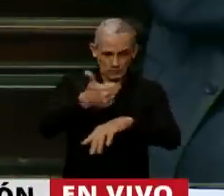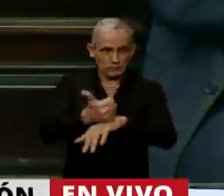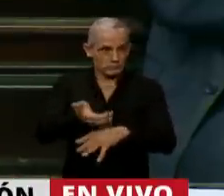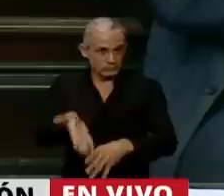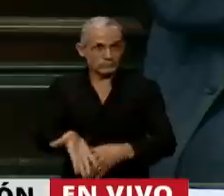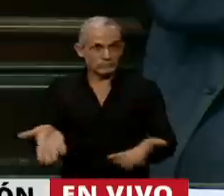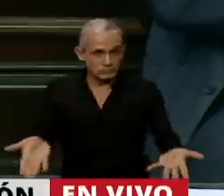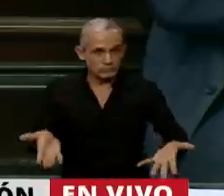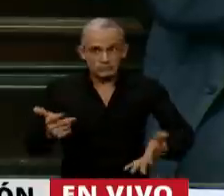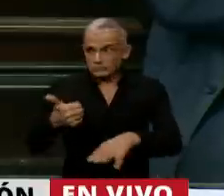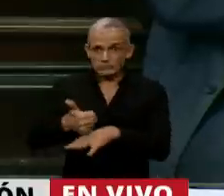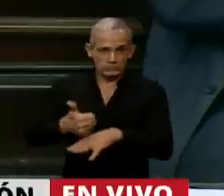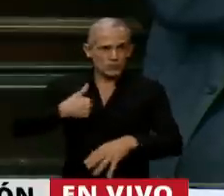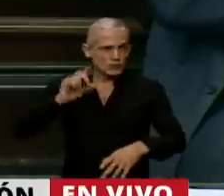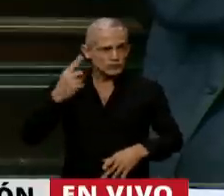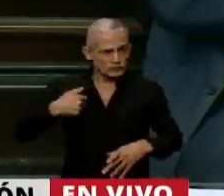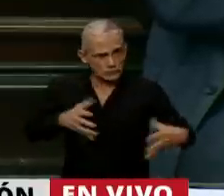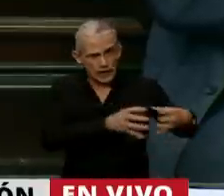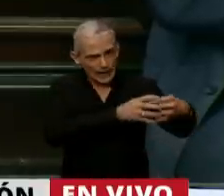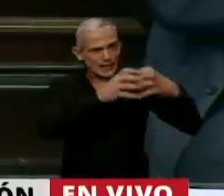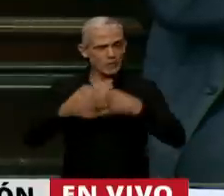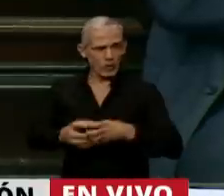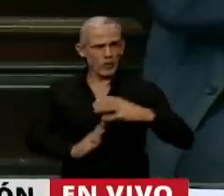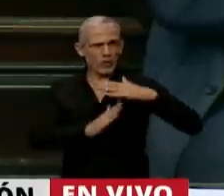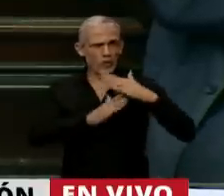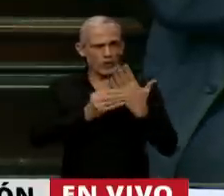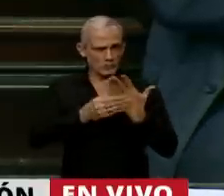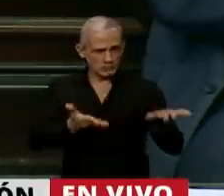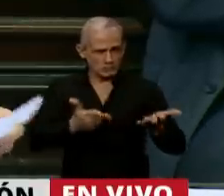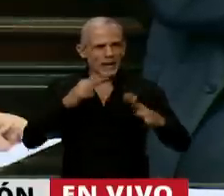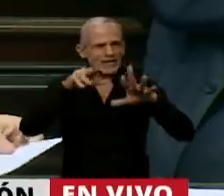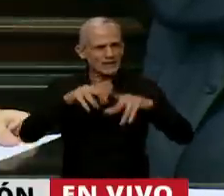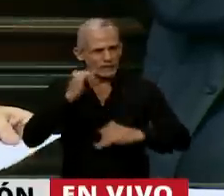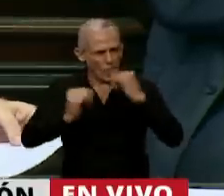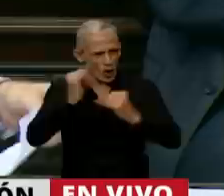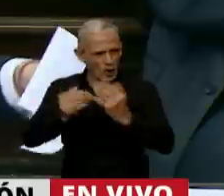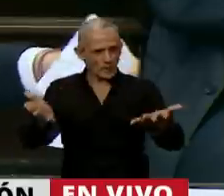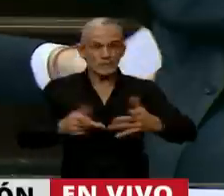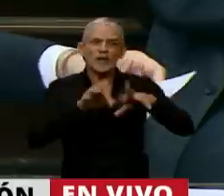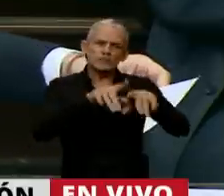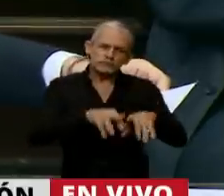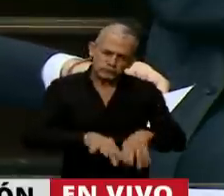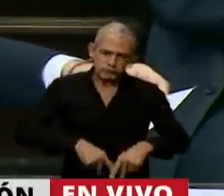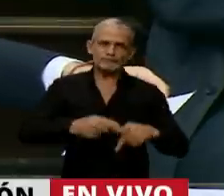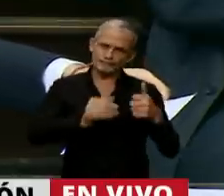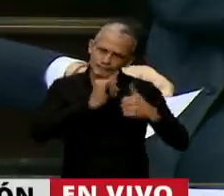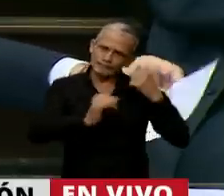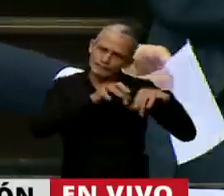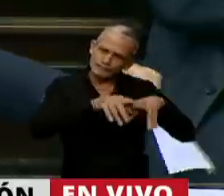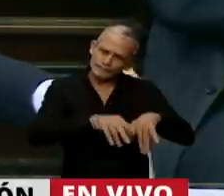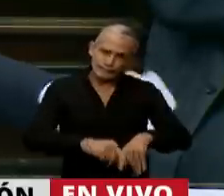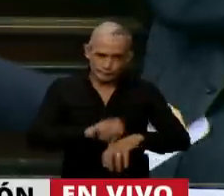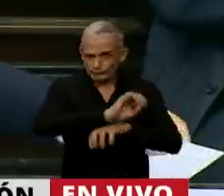estamos brindando, no solo yo, sino el equipo de Jefatura de Gabinete, el informe. Lo hemos hecho por escrito, es un informe que